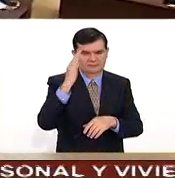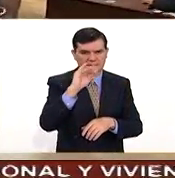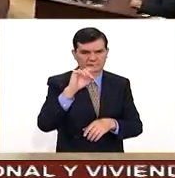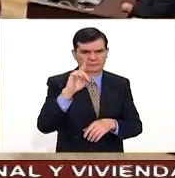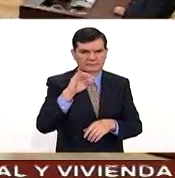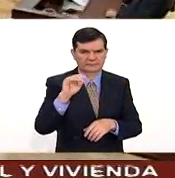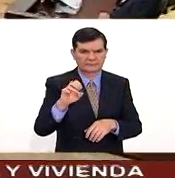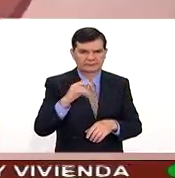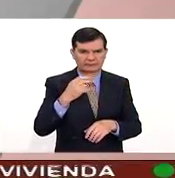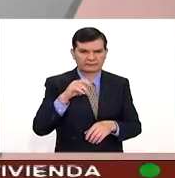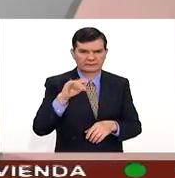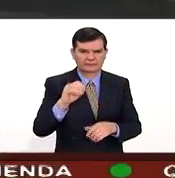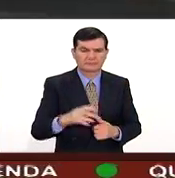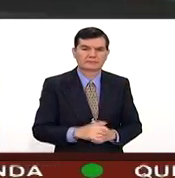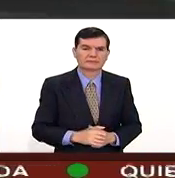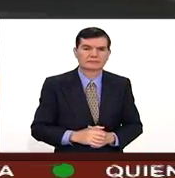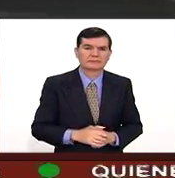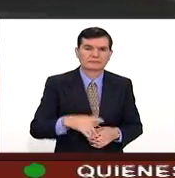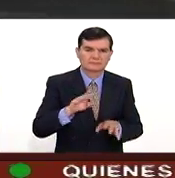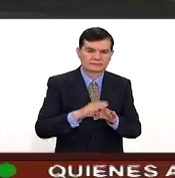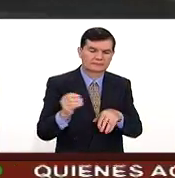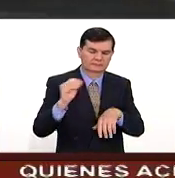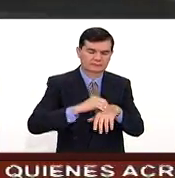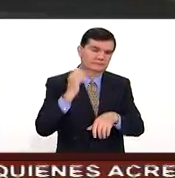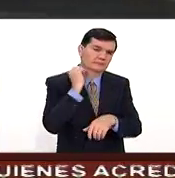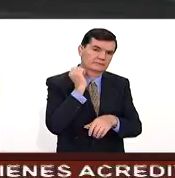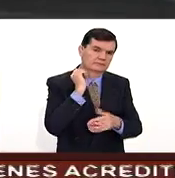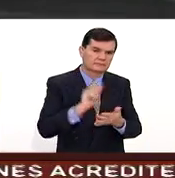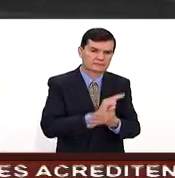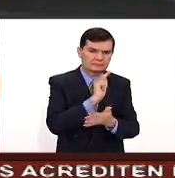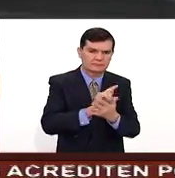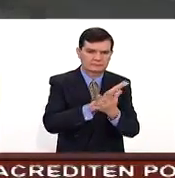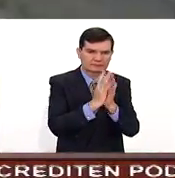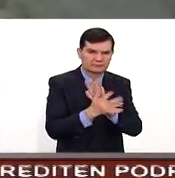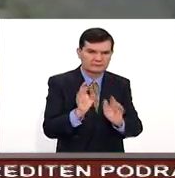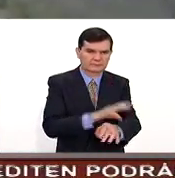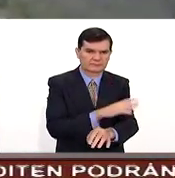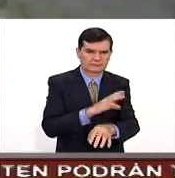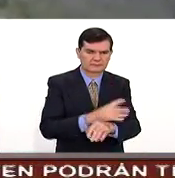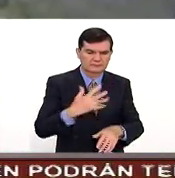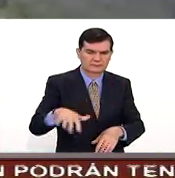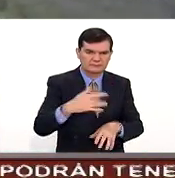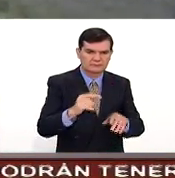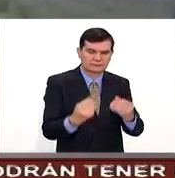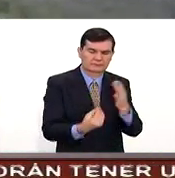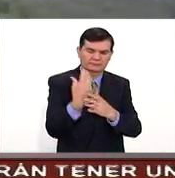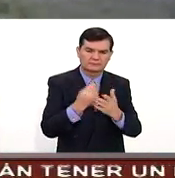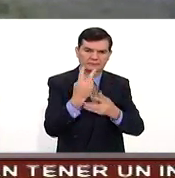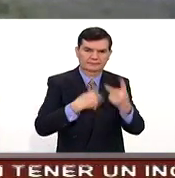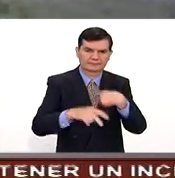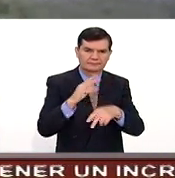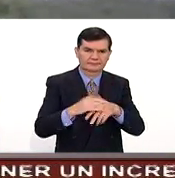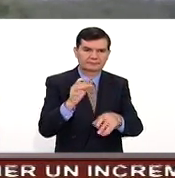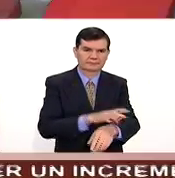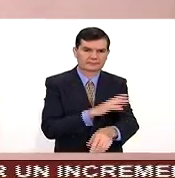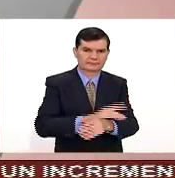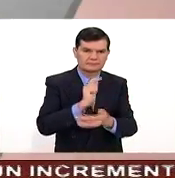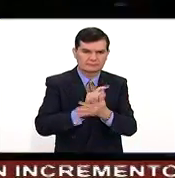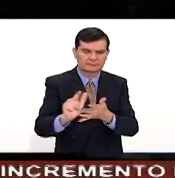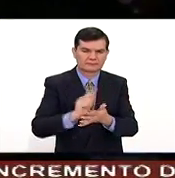de Santiago Nieto. El Senado aprueba la Ley de Transición Energética que busca impulsar la generación de energías